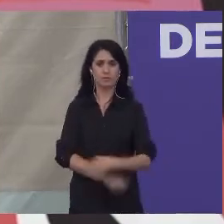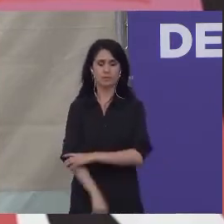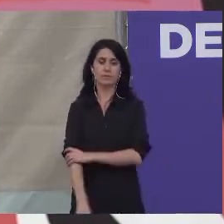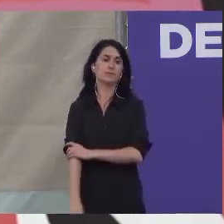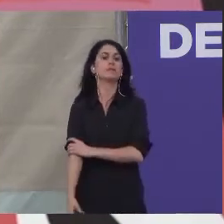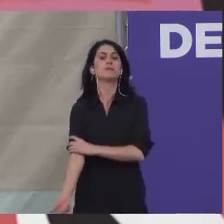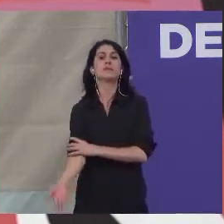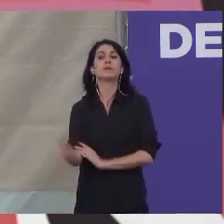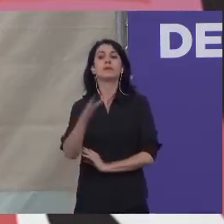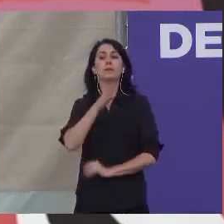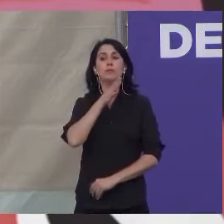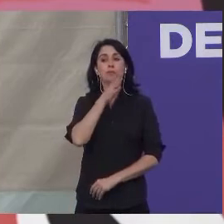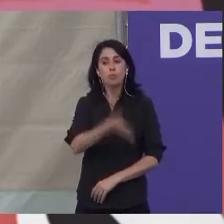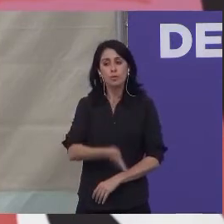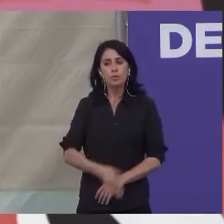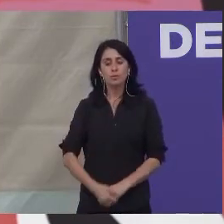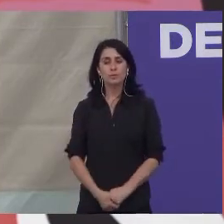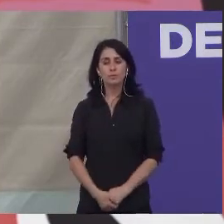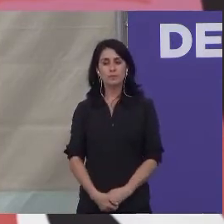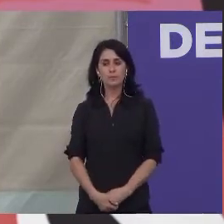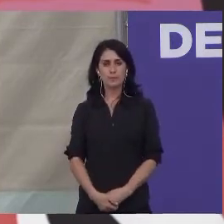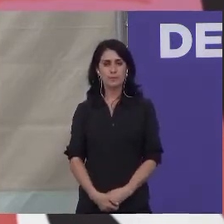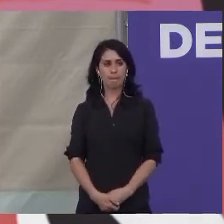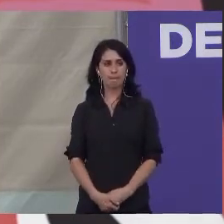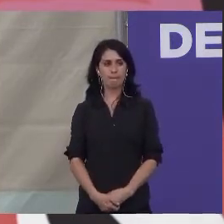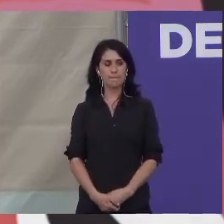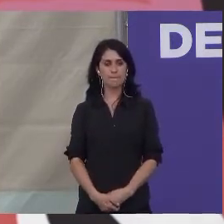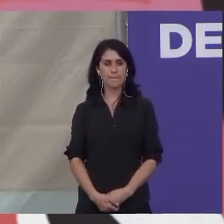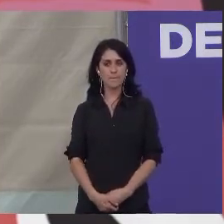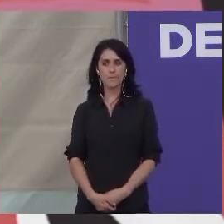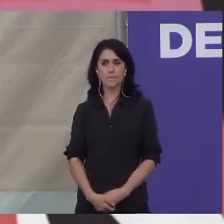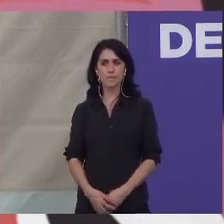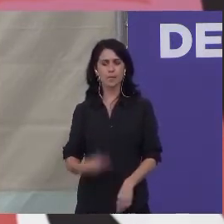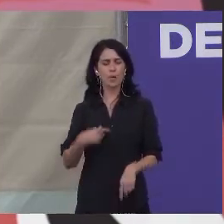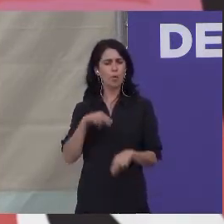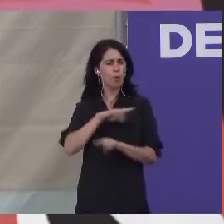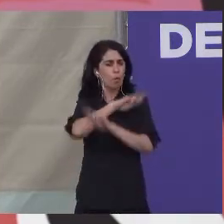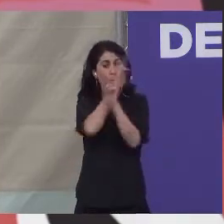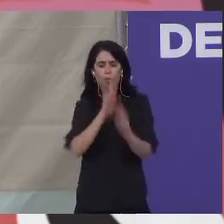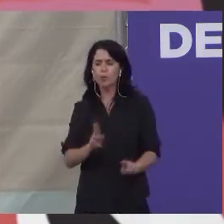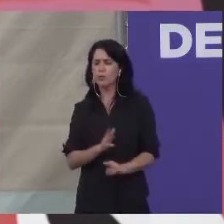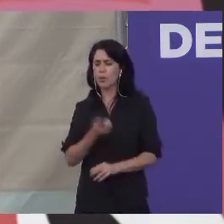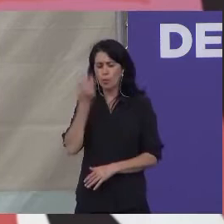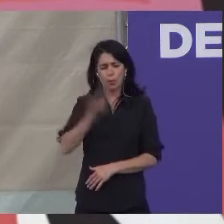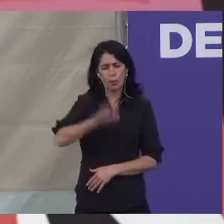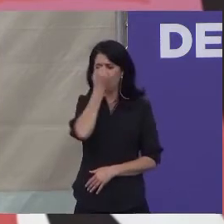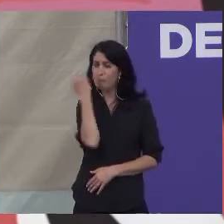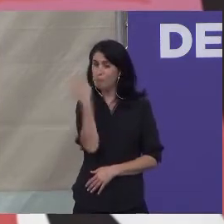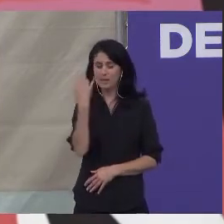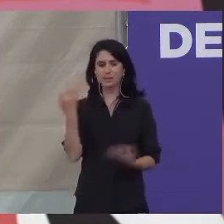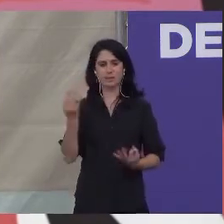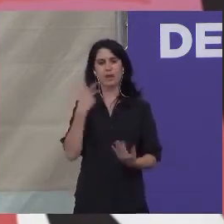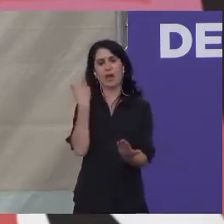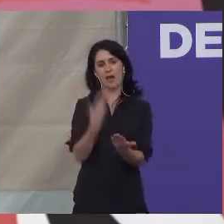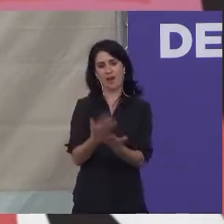Por lo tanto, el último y más vital para Garantías,